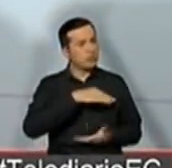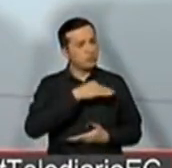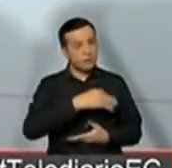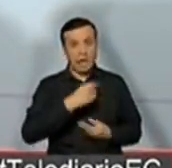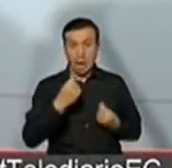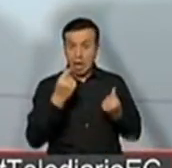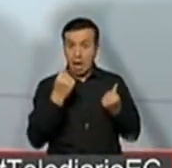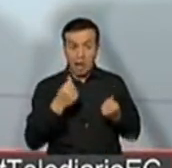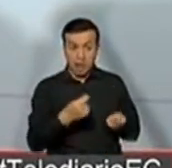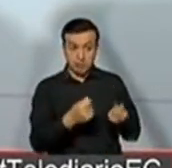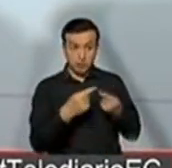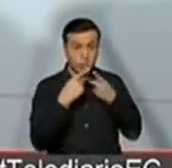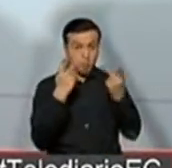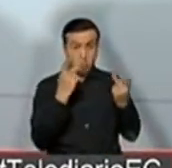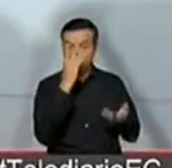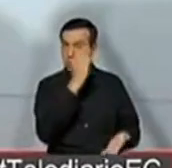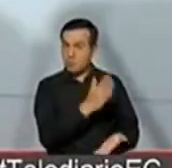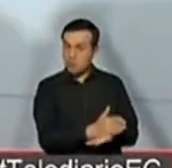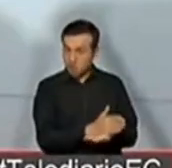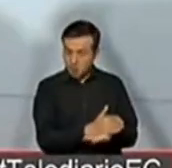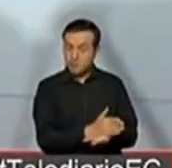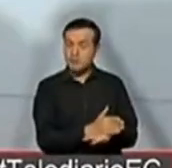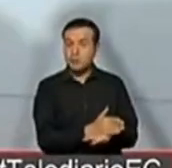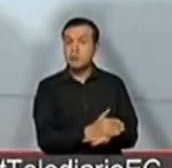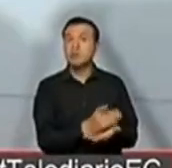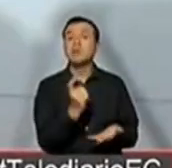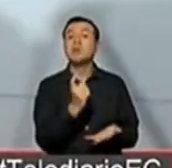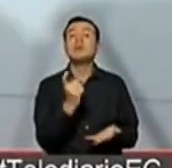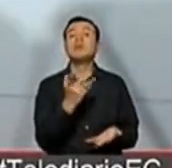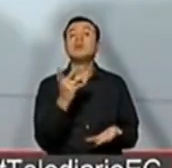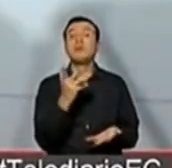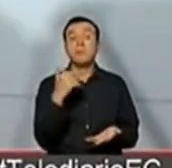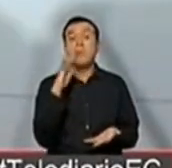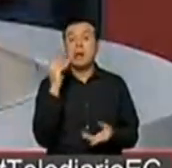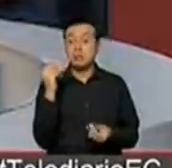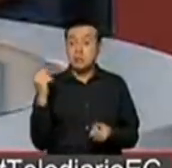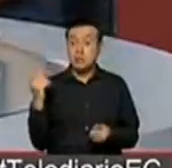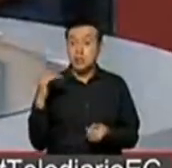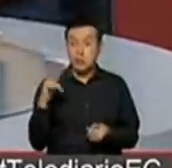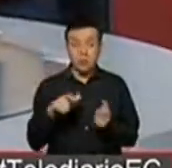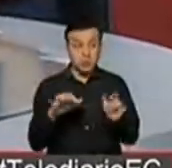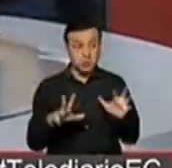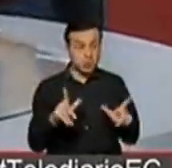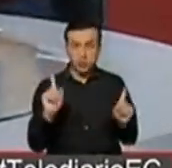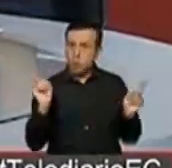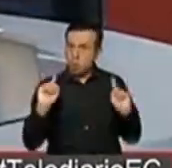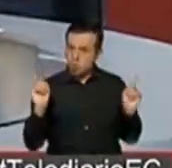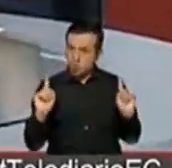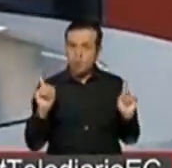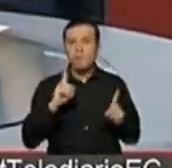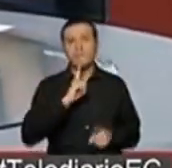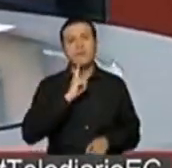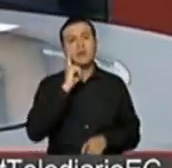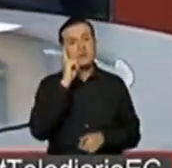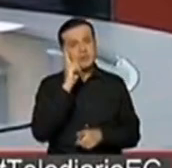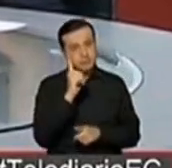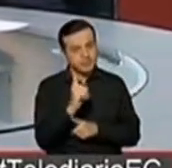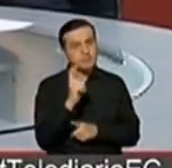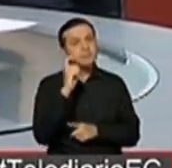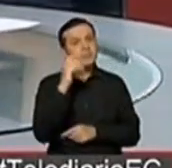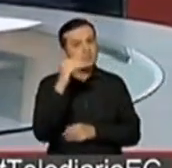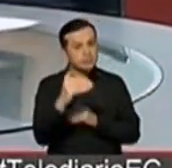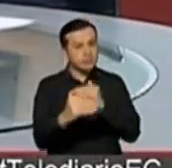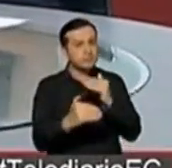gasto público y va a ver que no hay necesidad de sacarle más dinero del bolsillo del ciudadano. Obviamente hay que